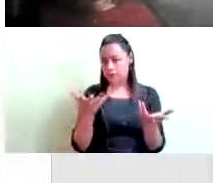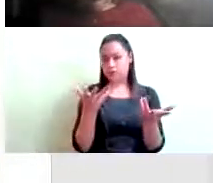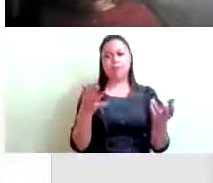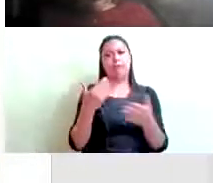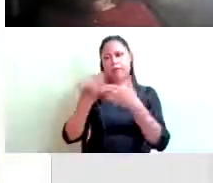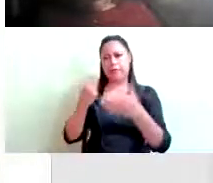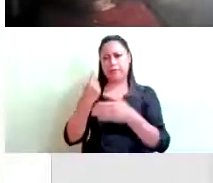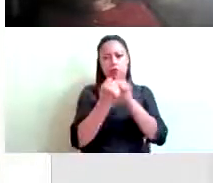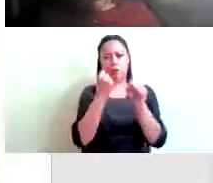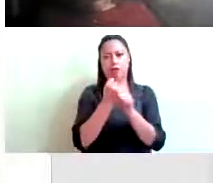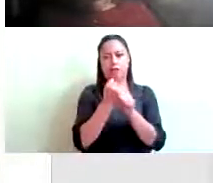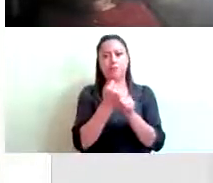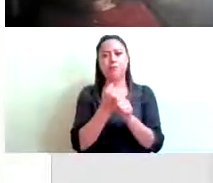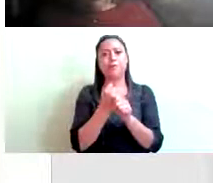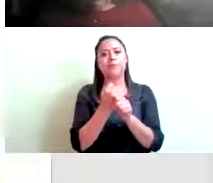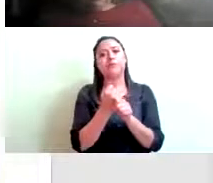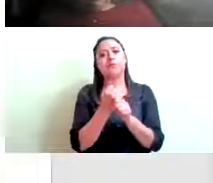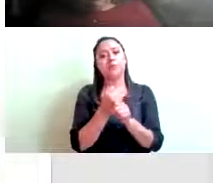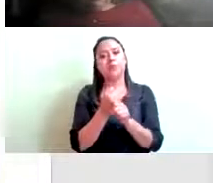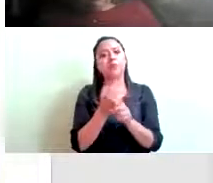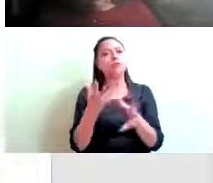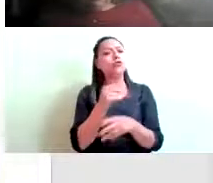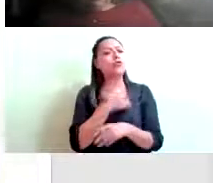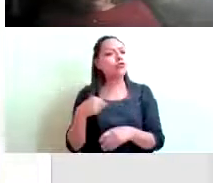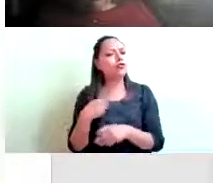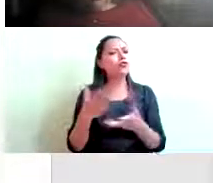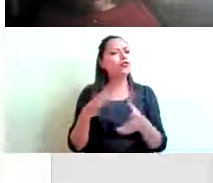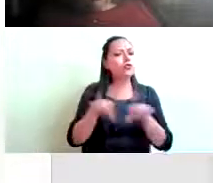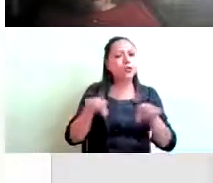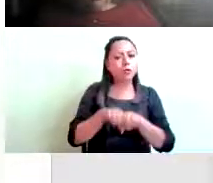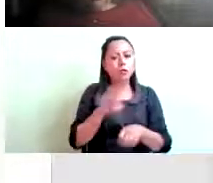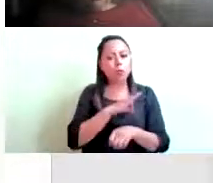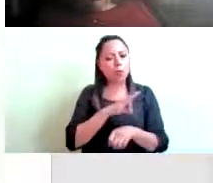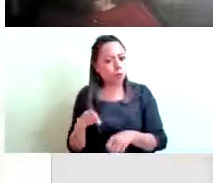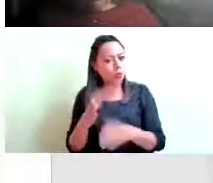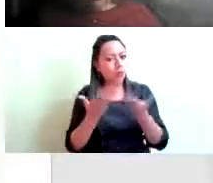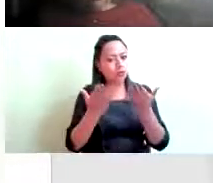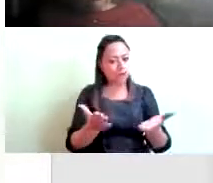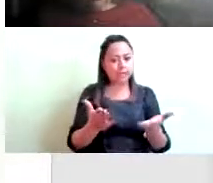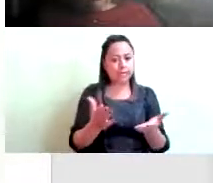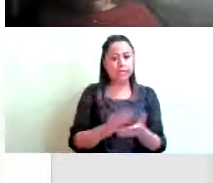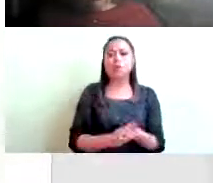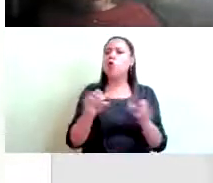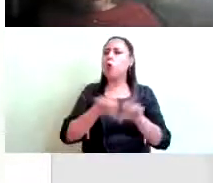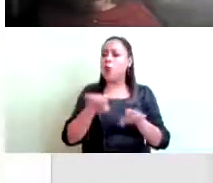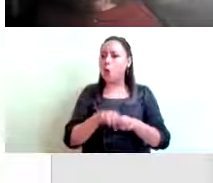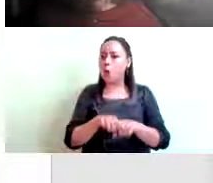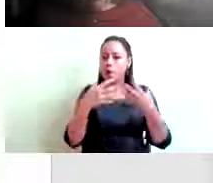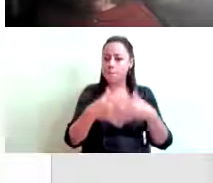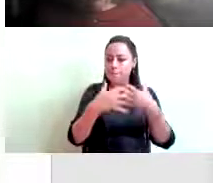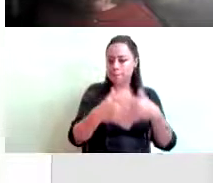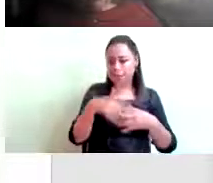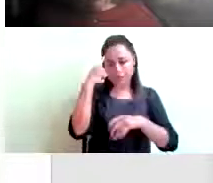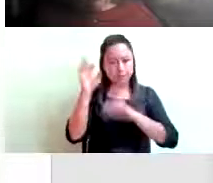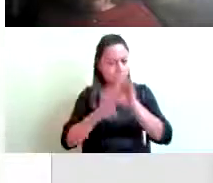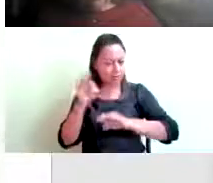año pasado. Hemos platicado de cómo debería darse esa descentralización a través de plantas de tratamiento más